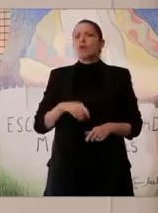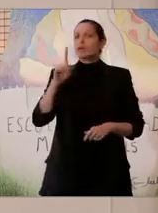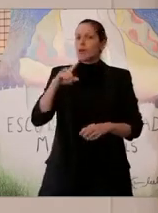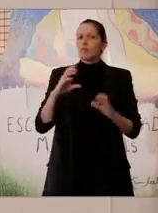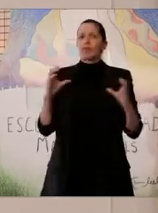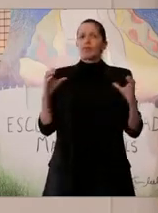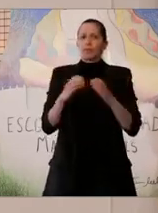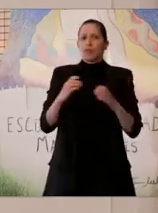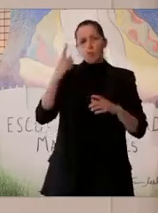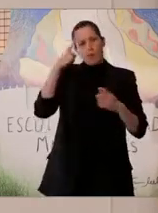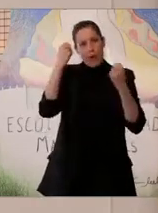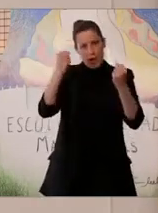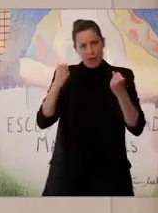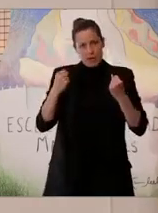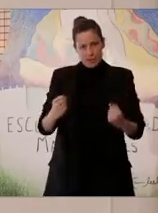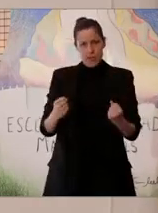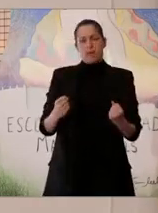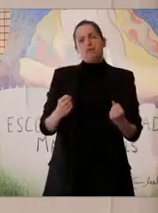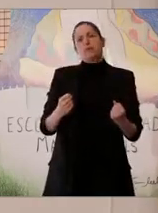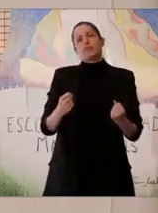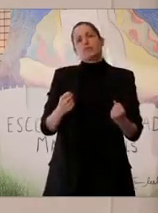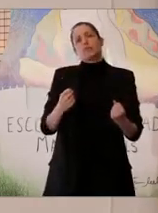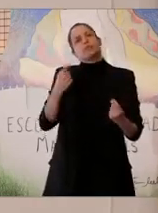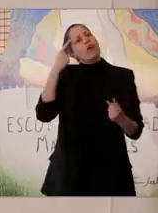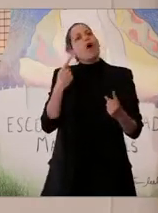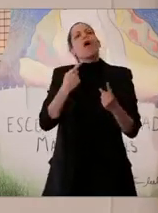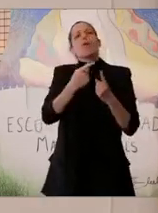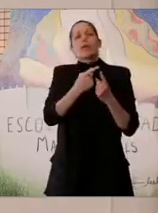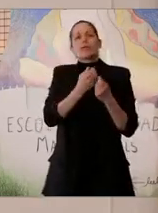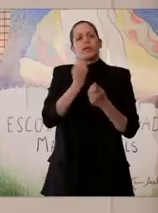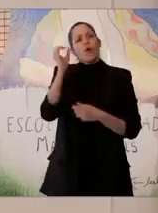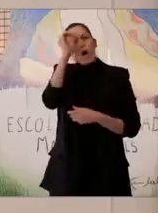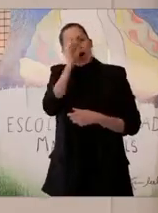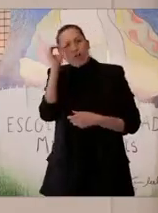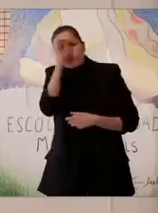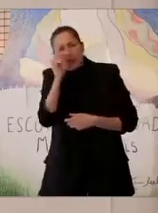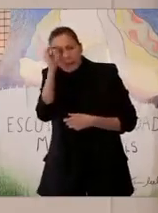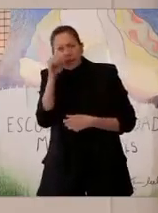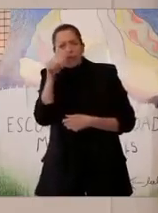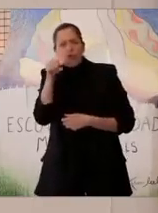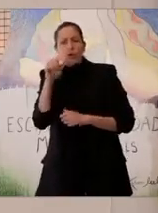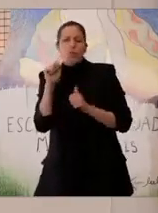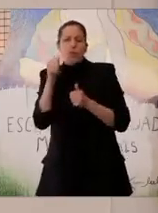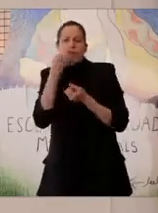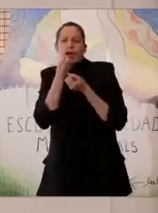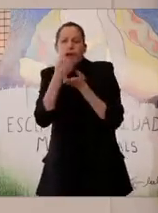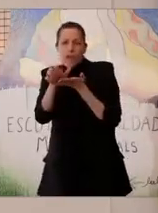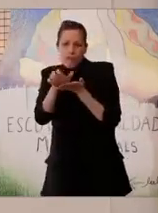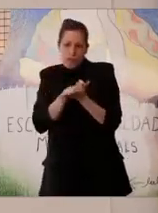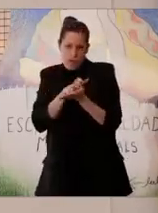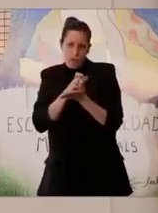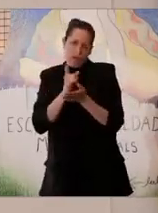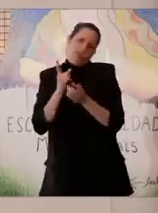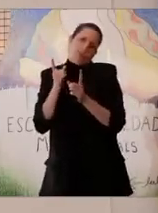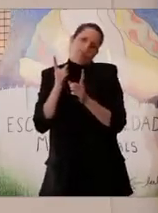Violencia contra la Mujer para elaborar el primer informe anual del Observatorio Estatal de Violencia sobre la Mujer. Y no voy a decir nada más porque